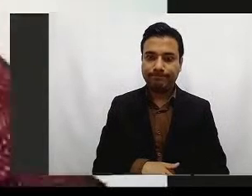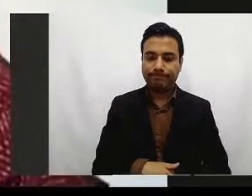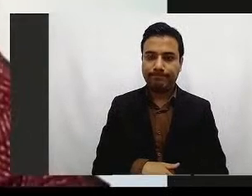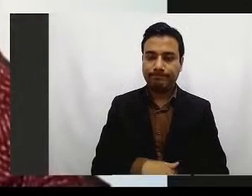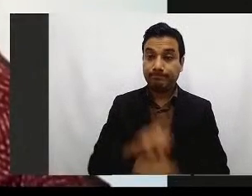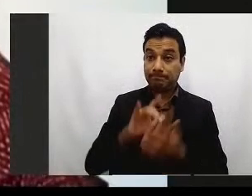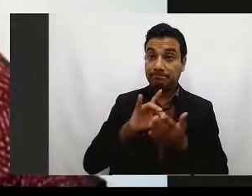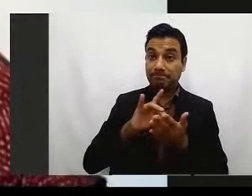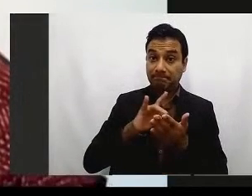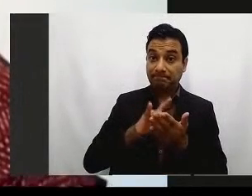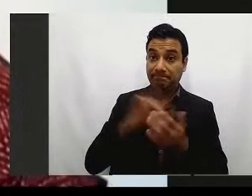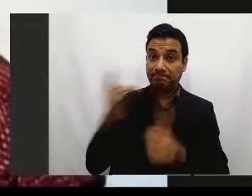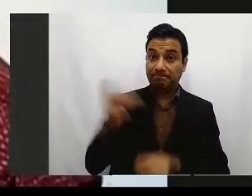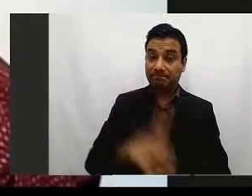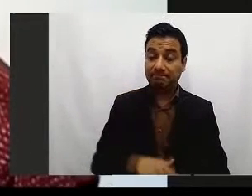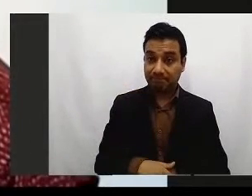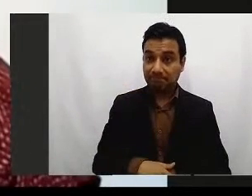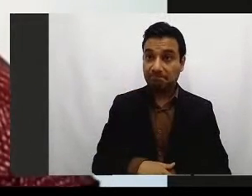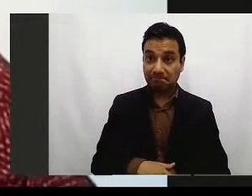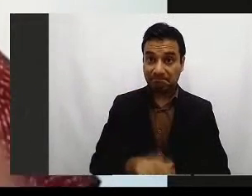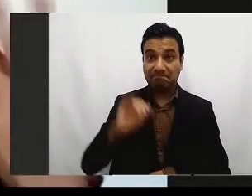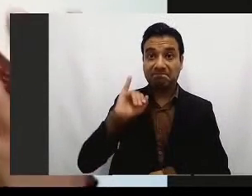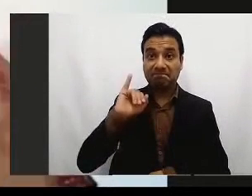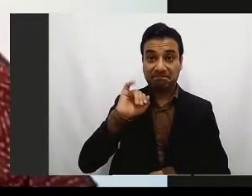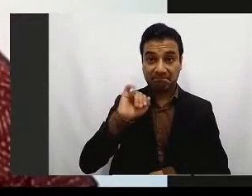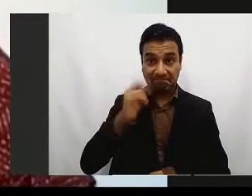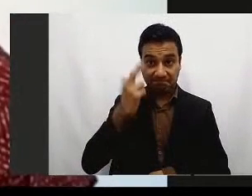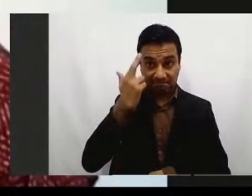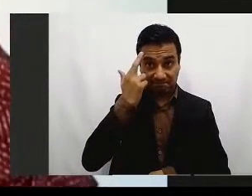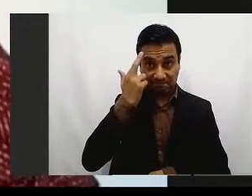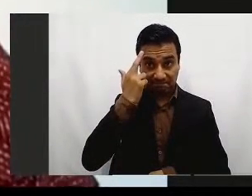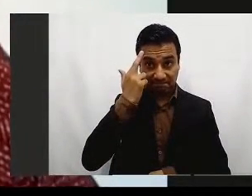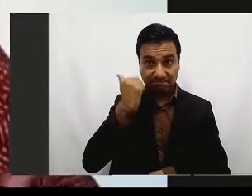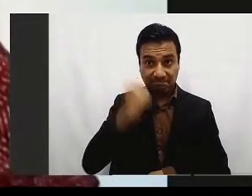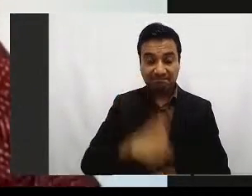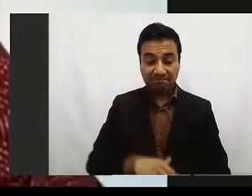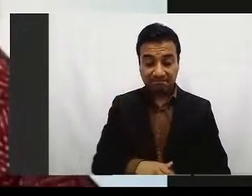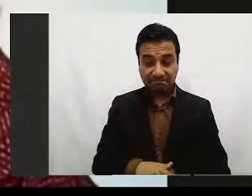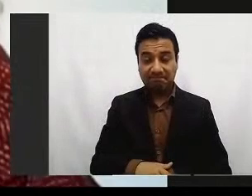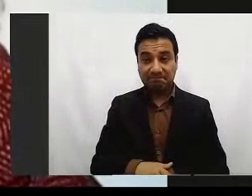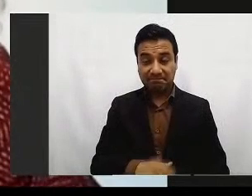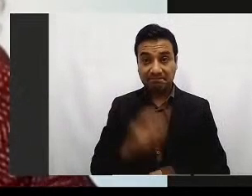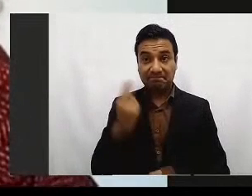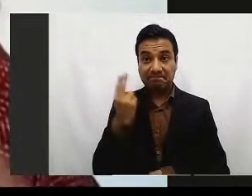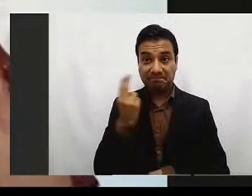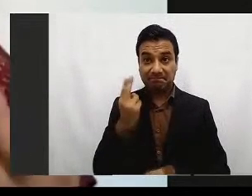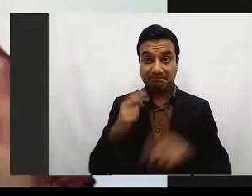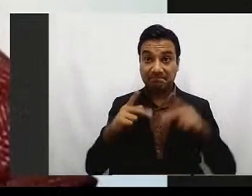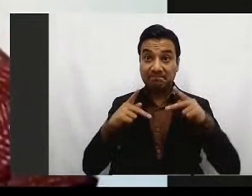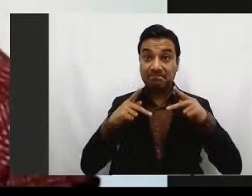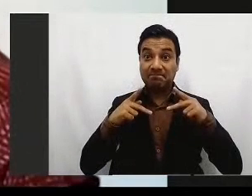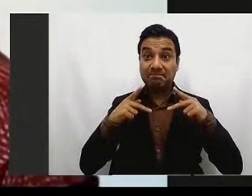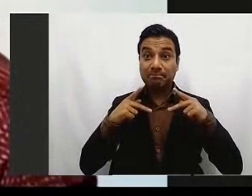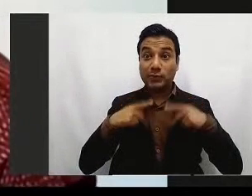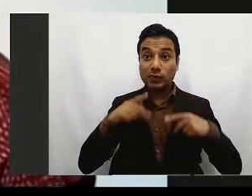Muchísimas gracias, Isabel. Coincido contigo, ¿no? En la importancia de agregar a las personas en la ecuación para